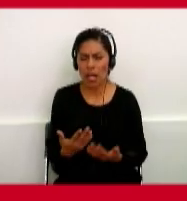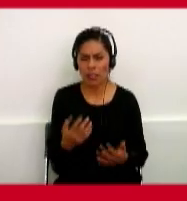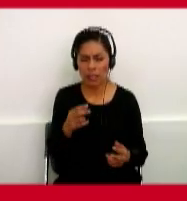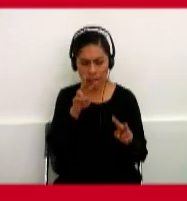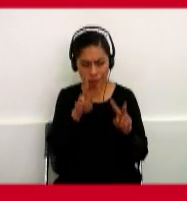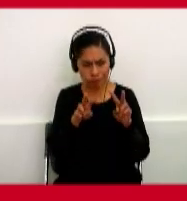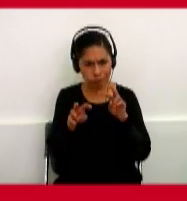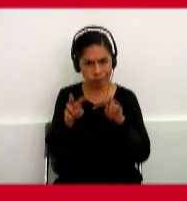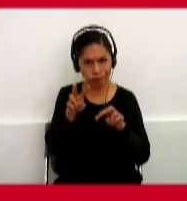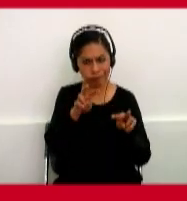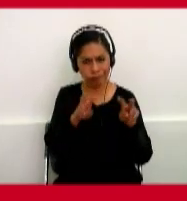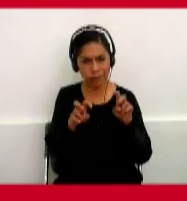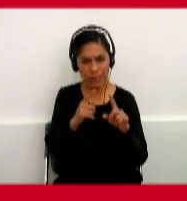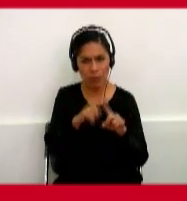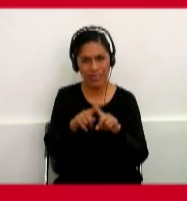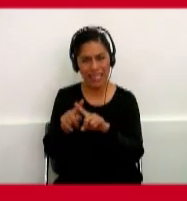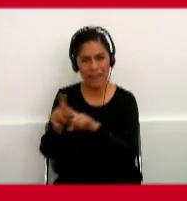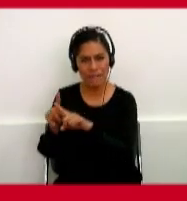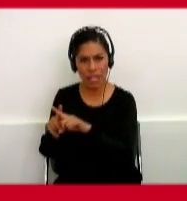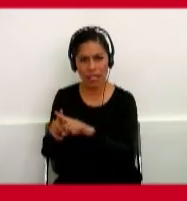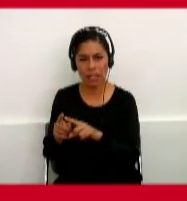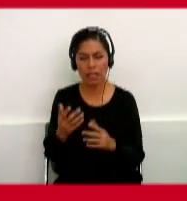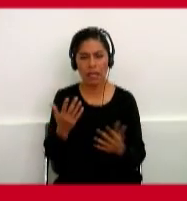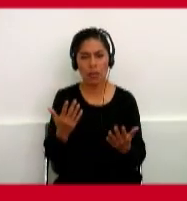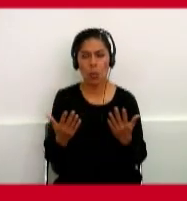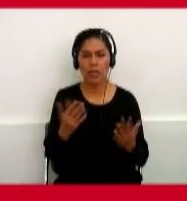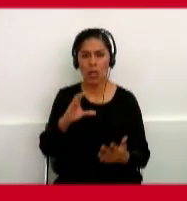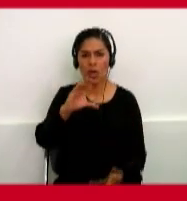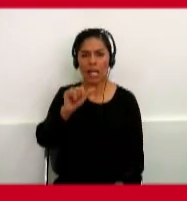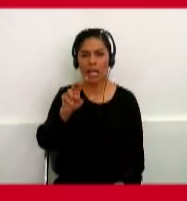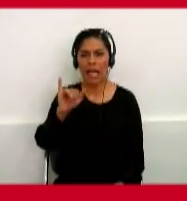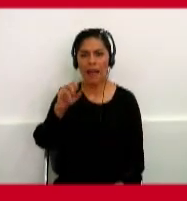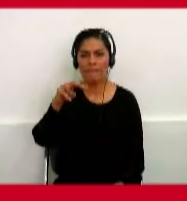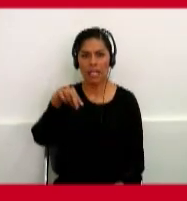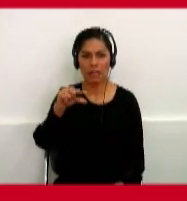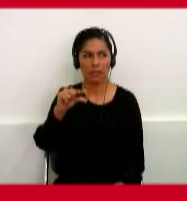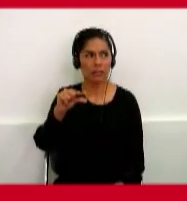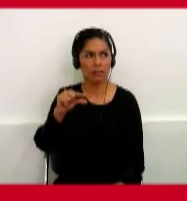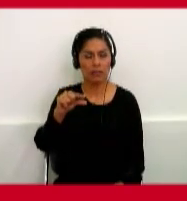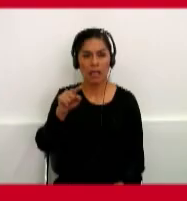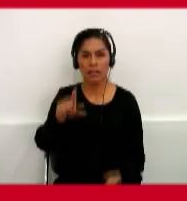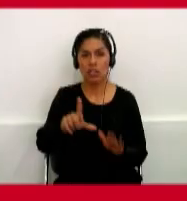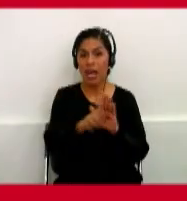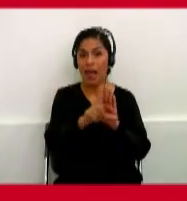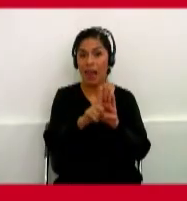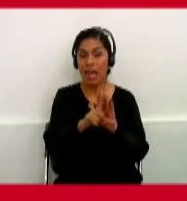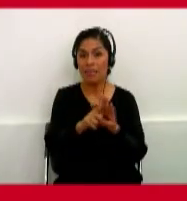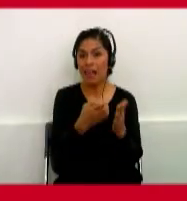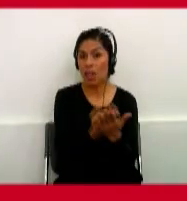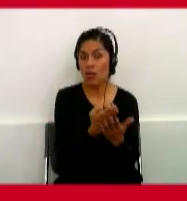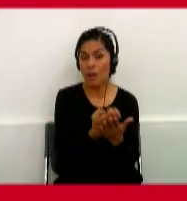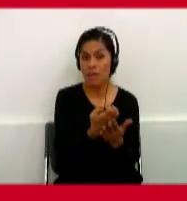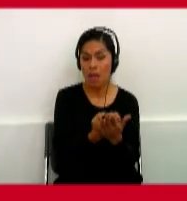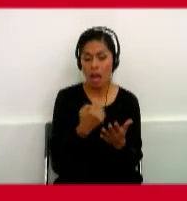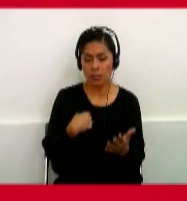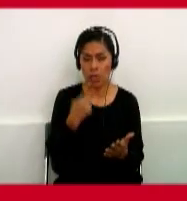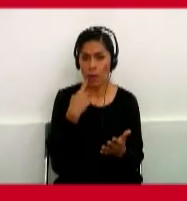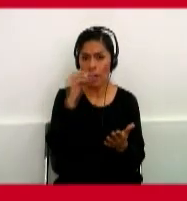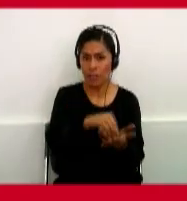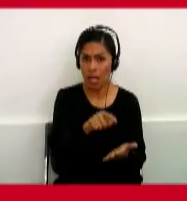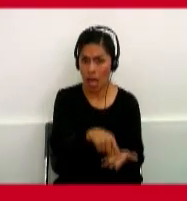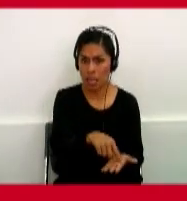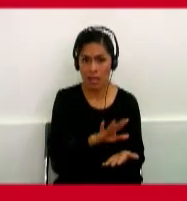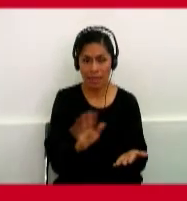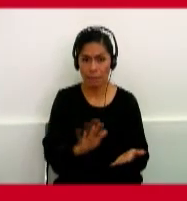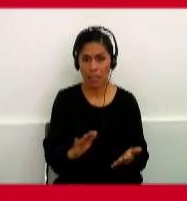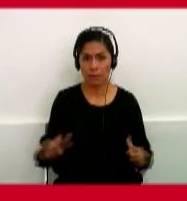podemos diferenciar en un caving que no necesariamente la ley económica es la que yo voy a aplicar para este yacimiento, porque puedo